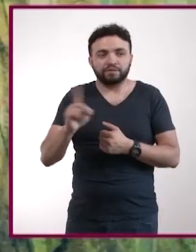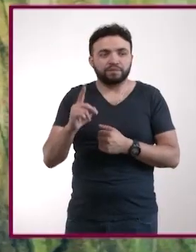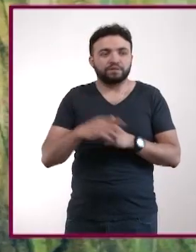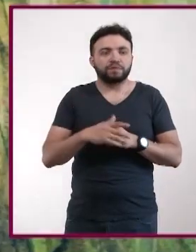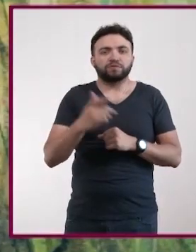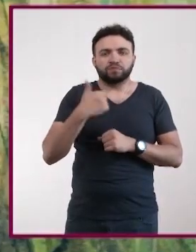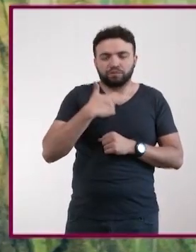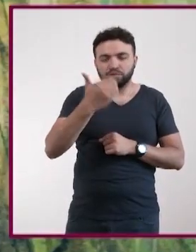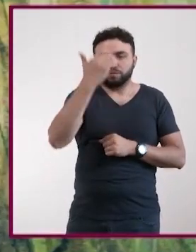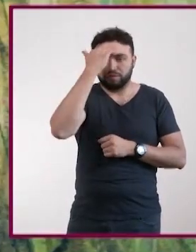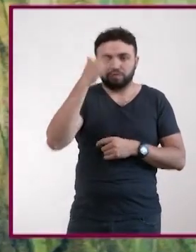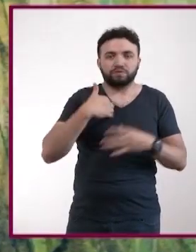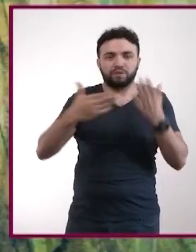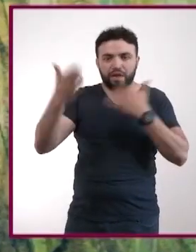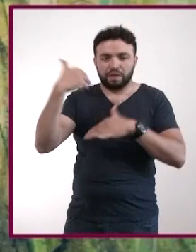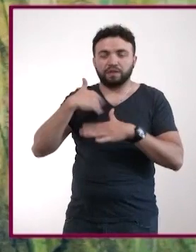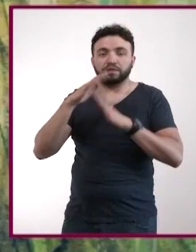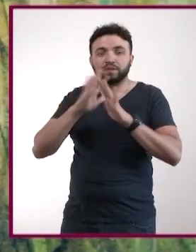que yo había conocido,